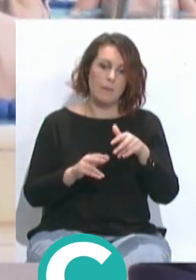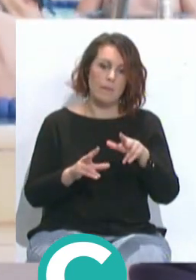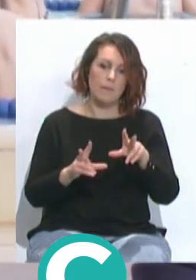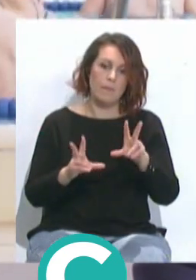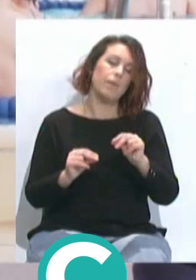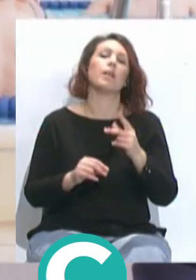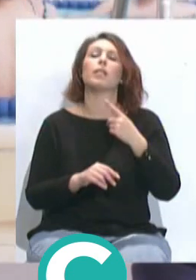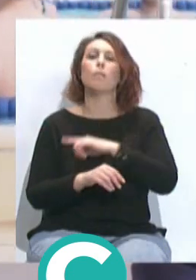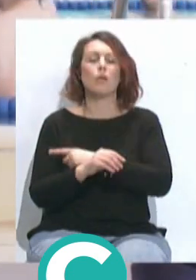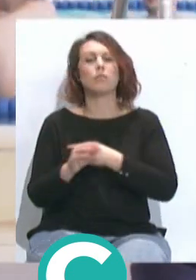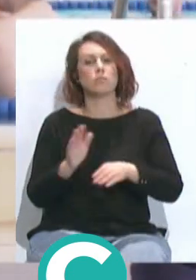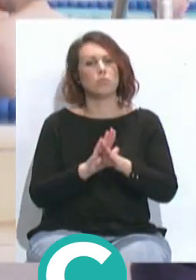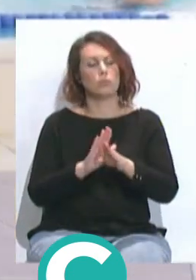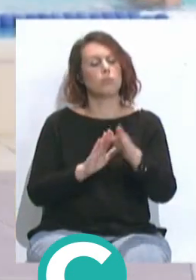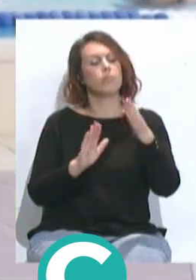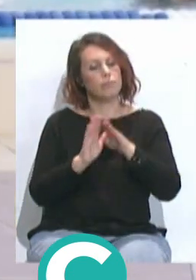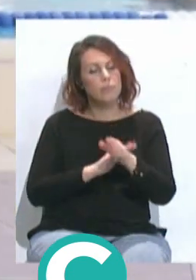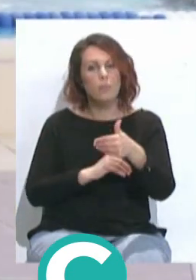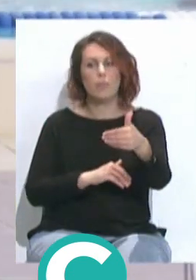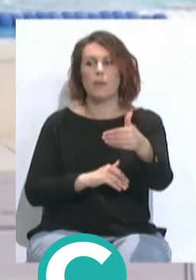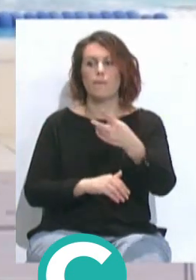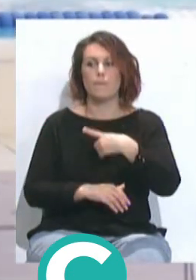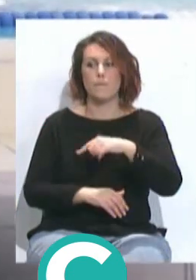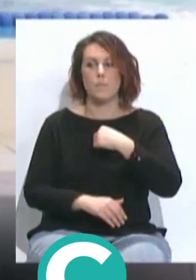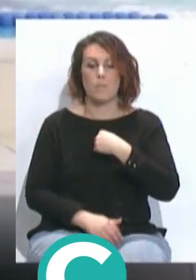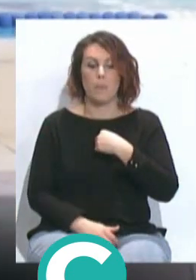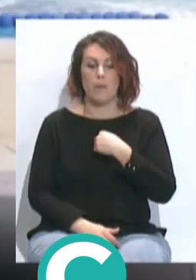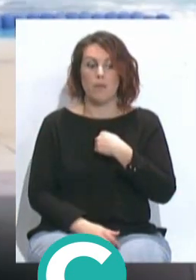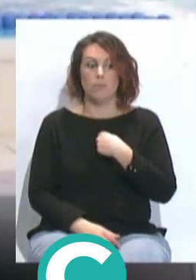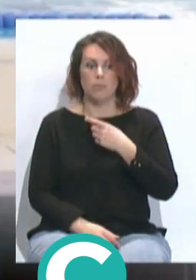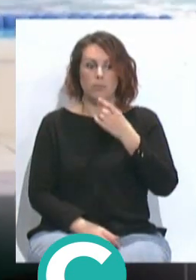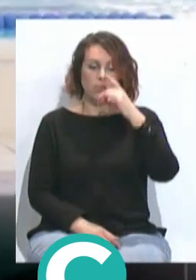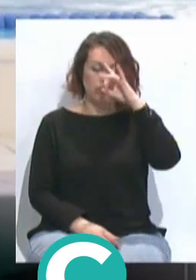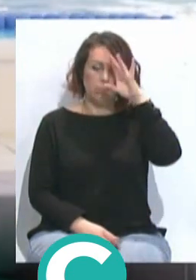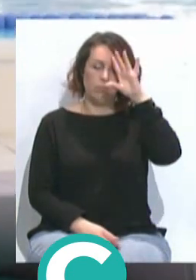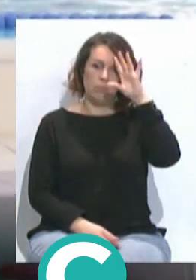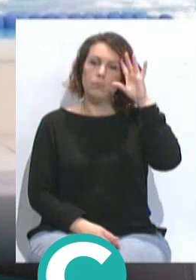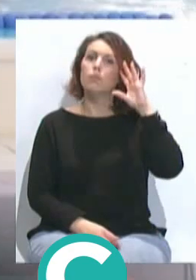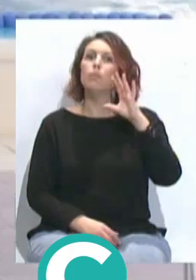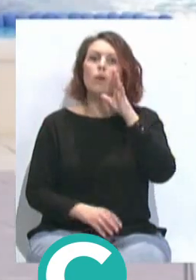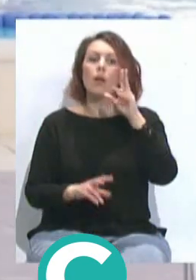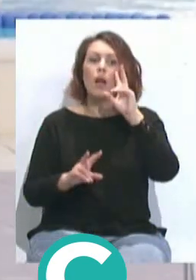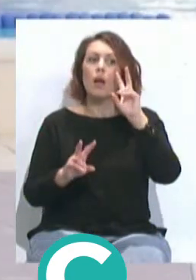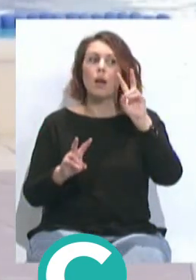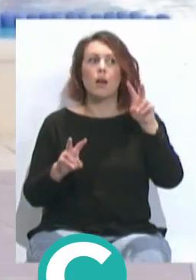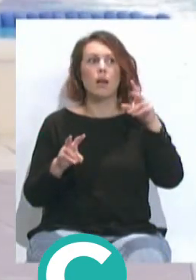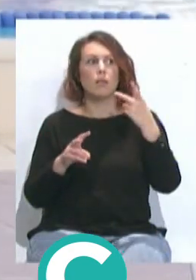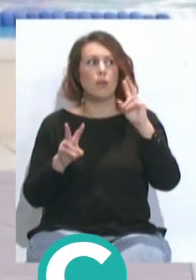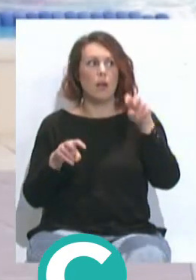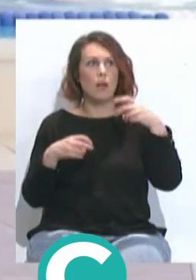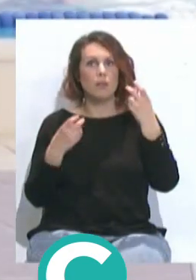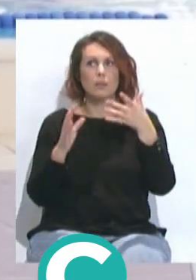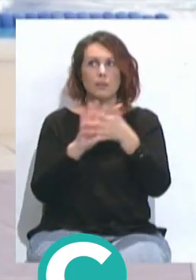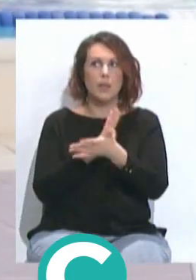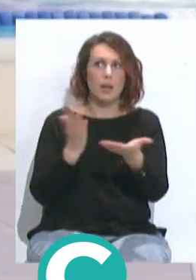deporte siempre ha seguido y seguirá. Me he llevado una gratísima sorpresa de que la remodelación prácticamente ha